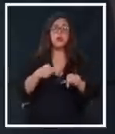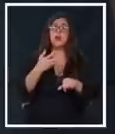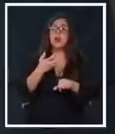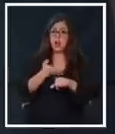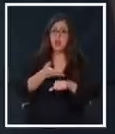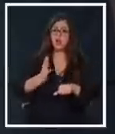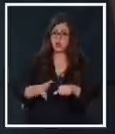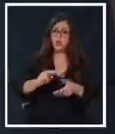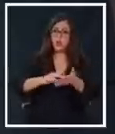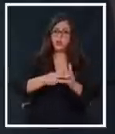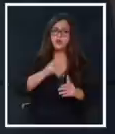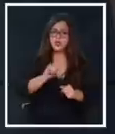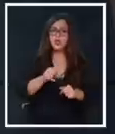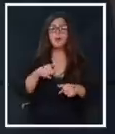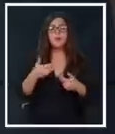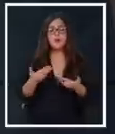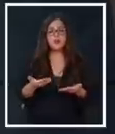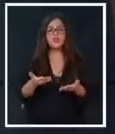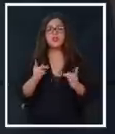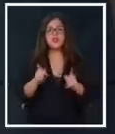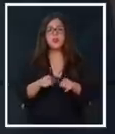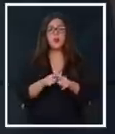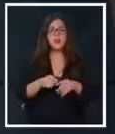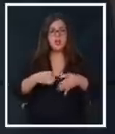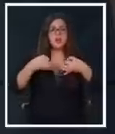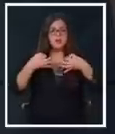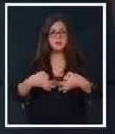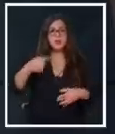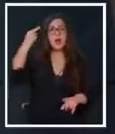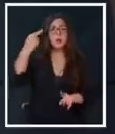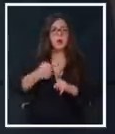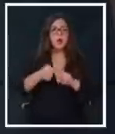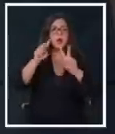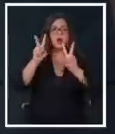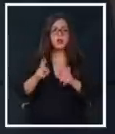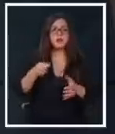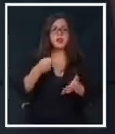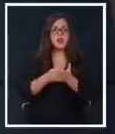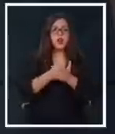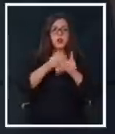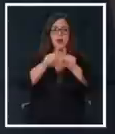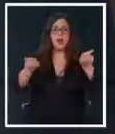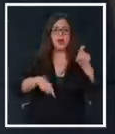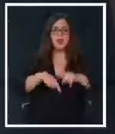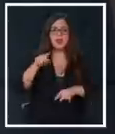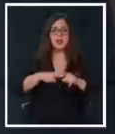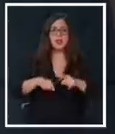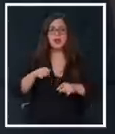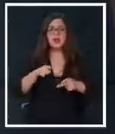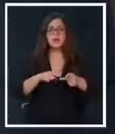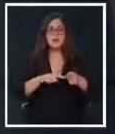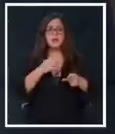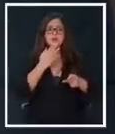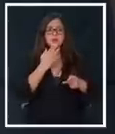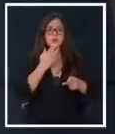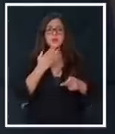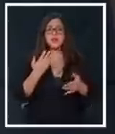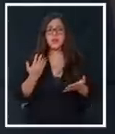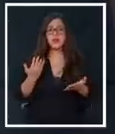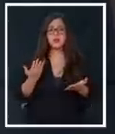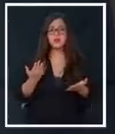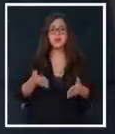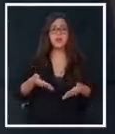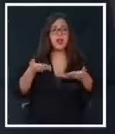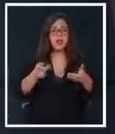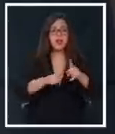estando ahí y por lo tanto tenemos que tener una actitud proactiva en materia de compra de tierras en materia de que no solamente entregar